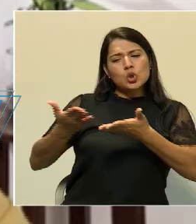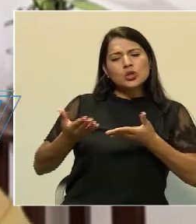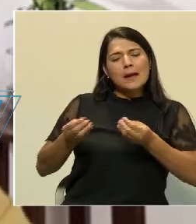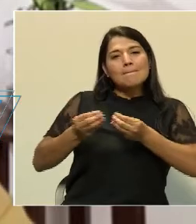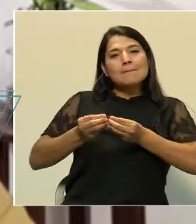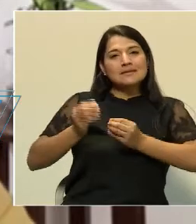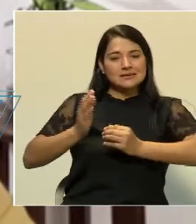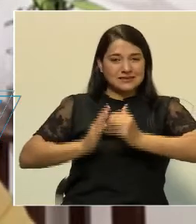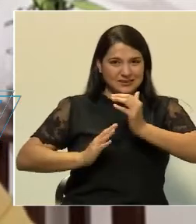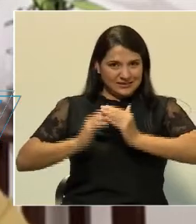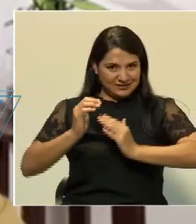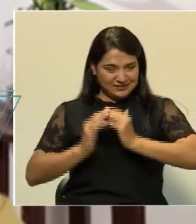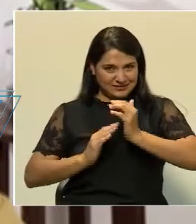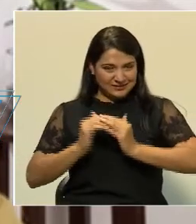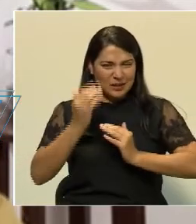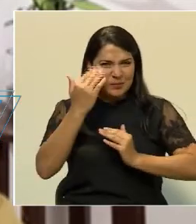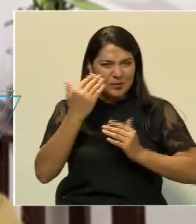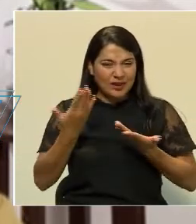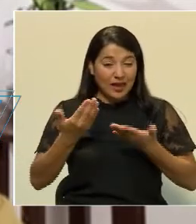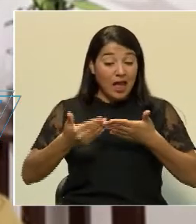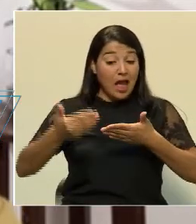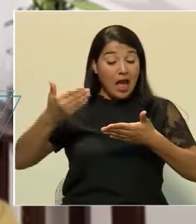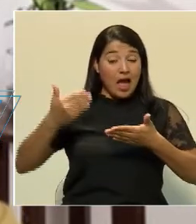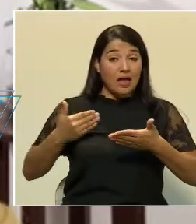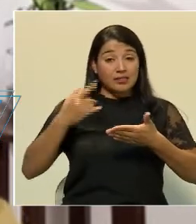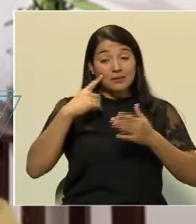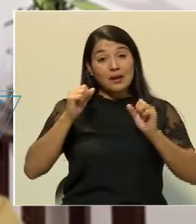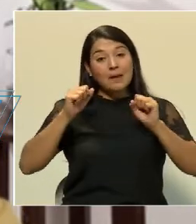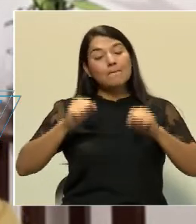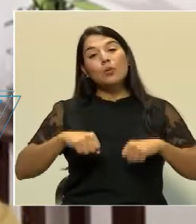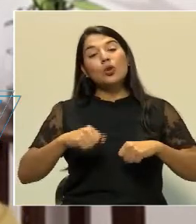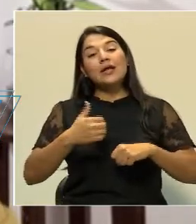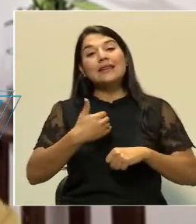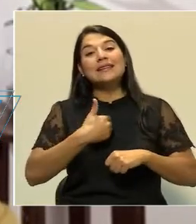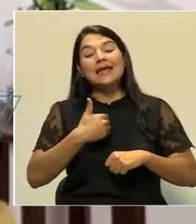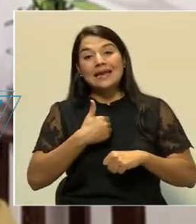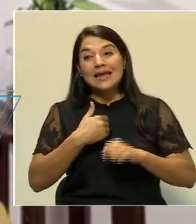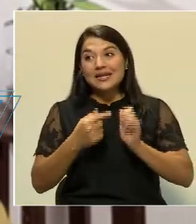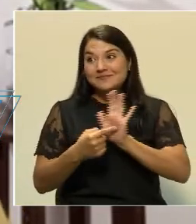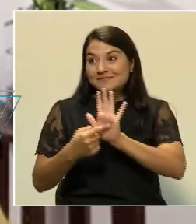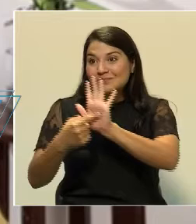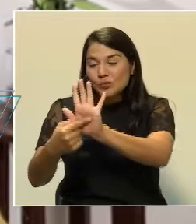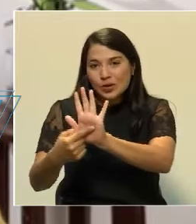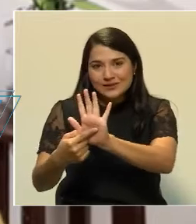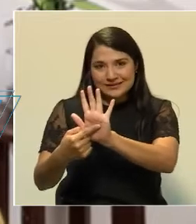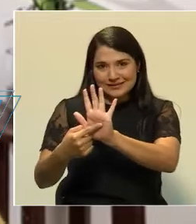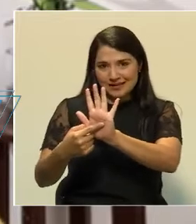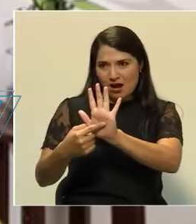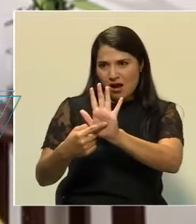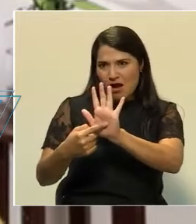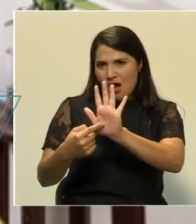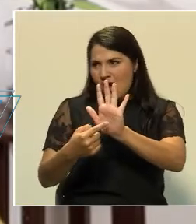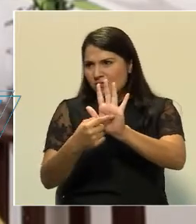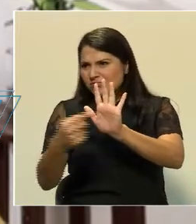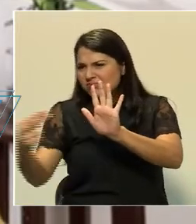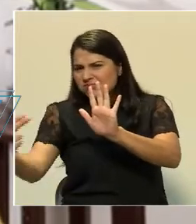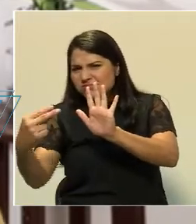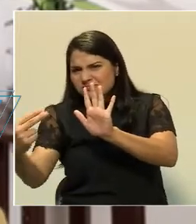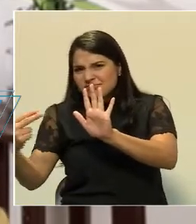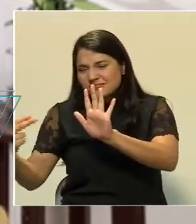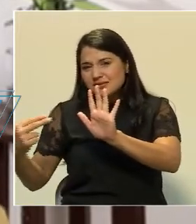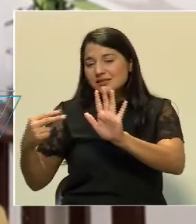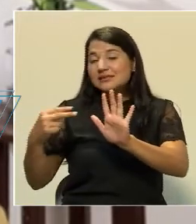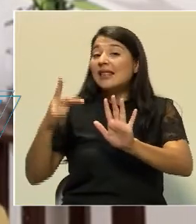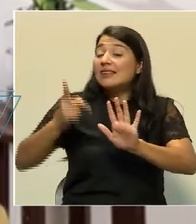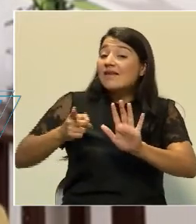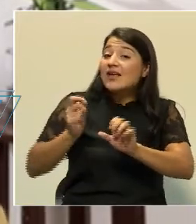sentido de que antes, para poder tener una puesta en escena accesible a todo público, tenías que hacer